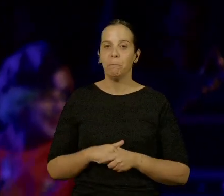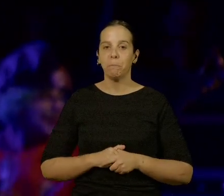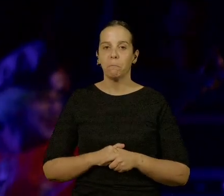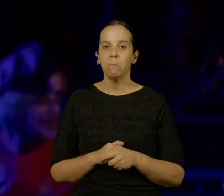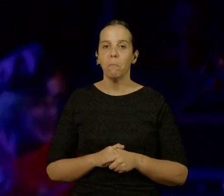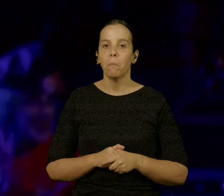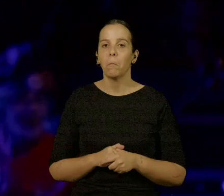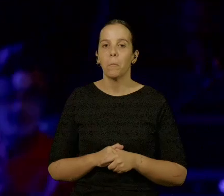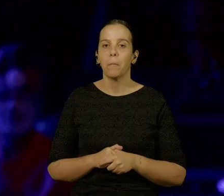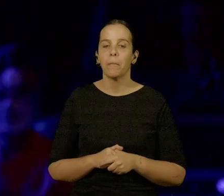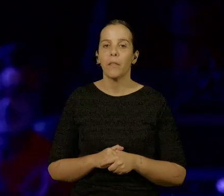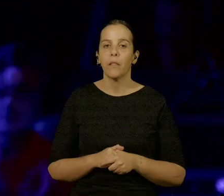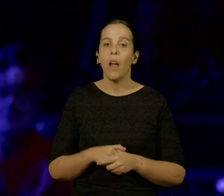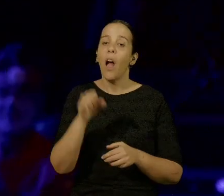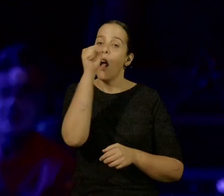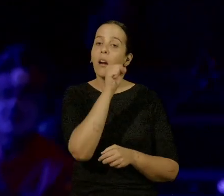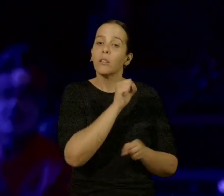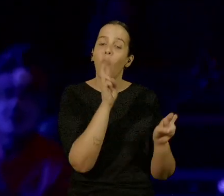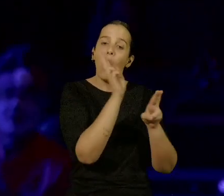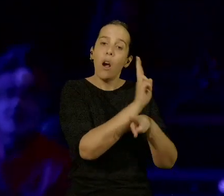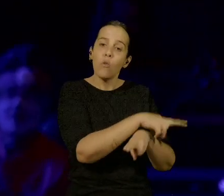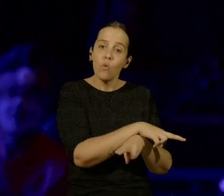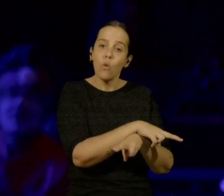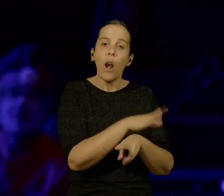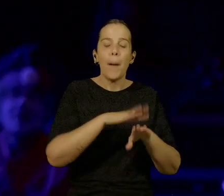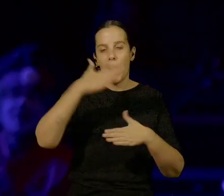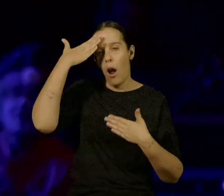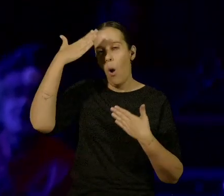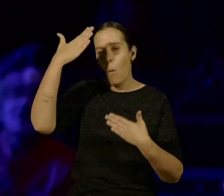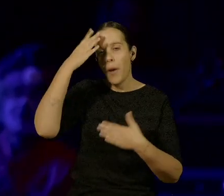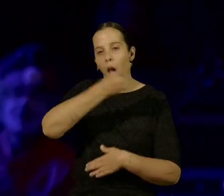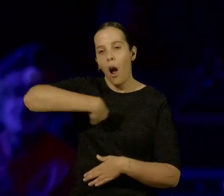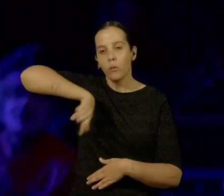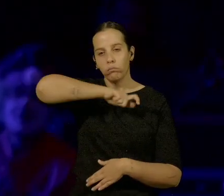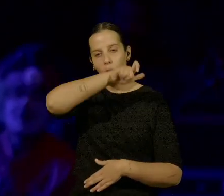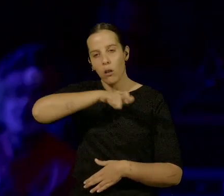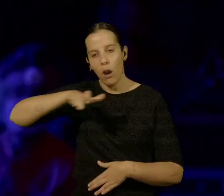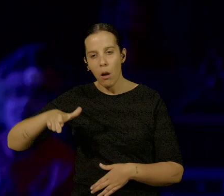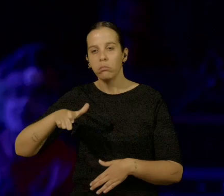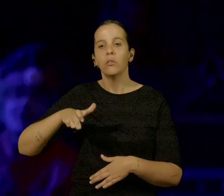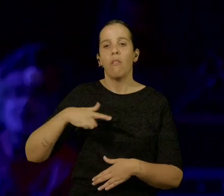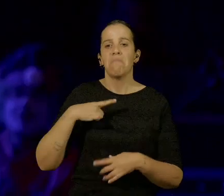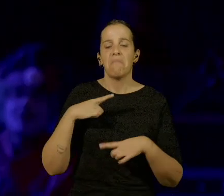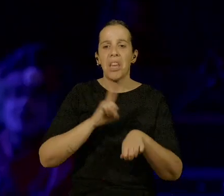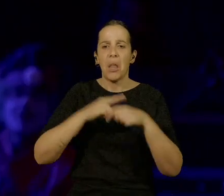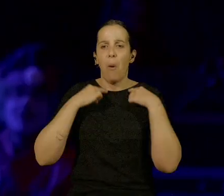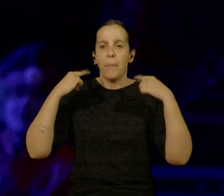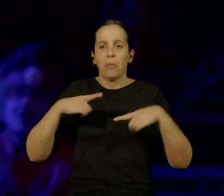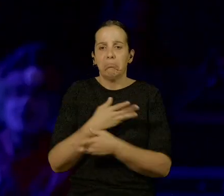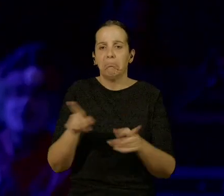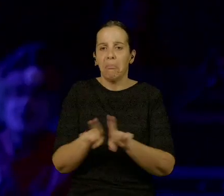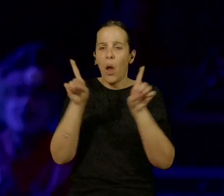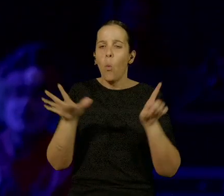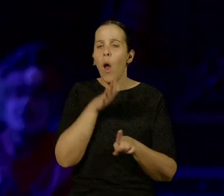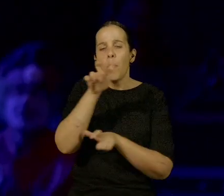en este caso, anular una canción para hacerle el homenaje a nuestra gente que se lo merecía y perder el tiempo que fuera necesario en el escenario con ellos. Porque